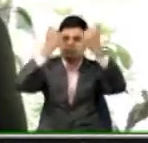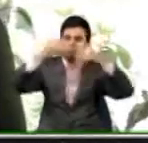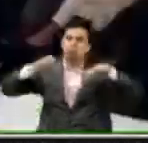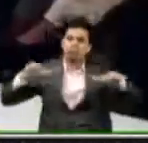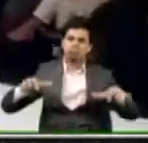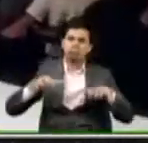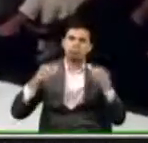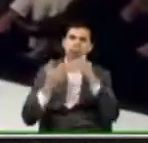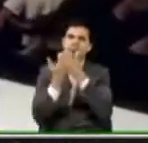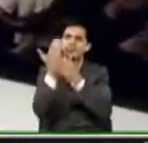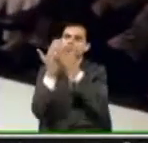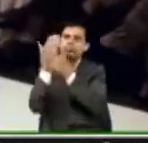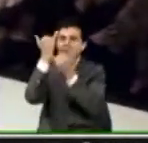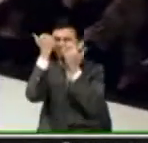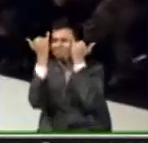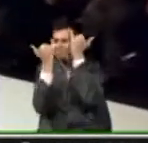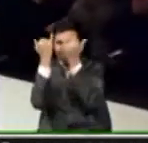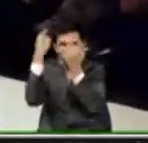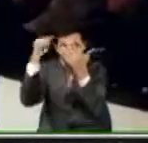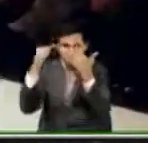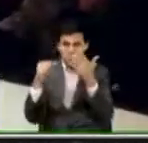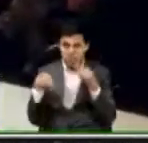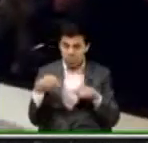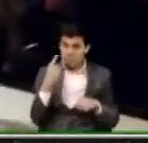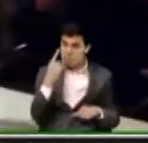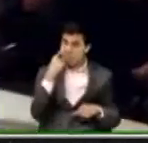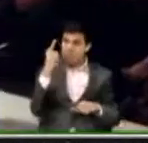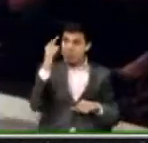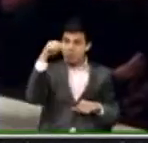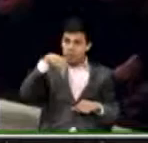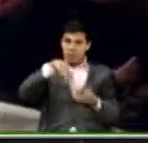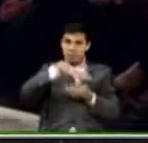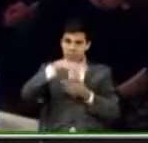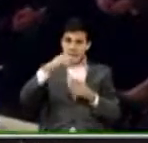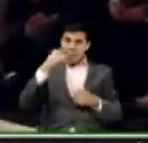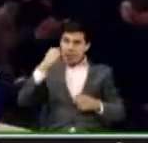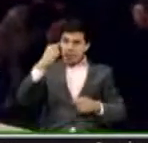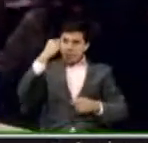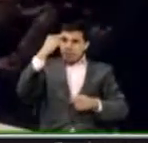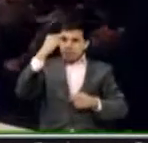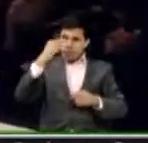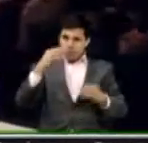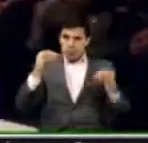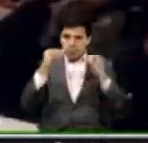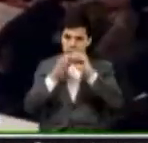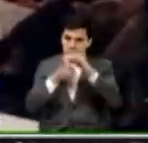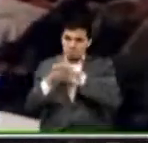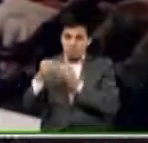cuestiones de moda. Esta es la primera vez que un evento así se realiza en Santander, además la entrada será totalmente libre.